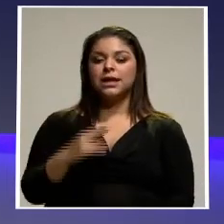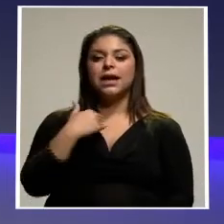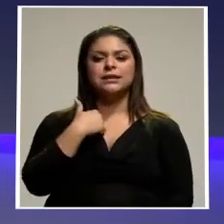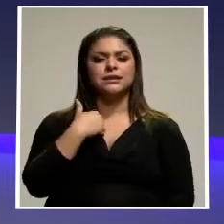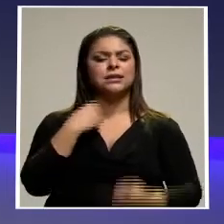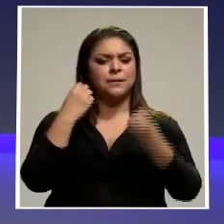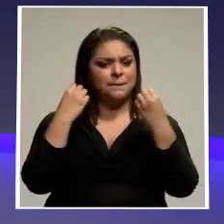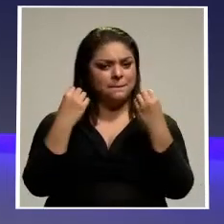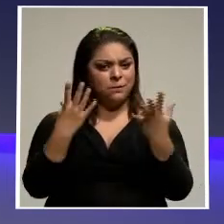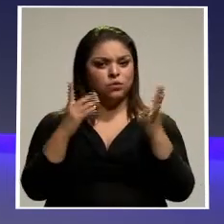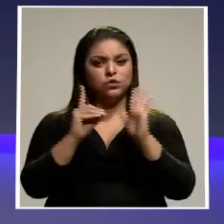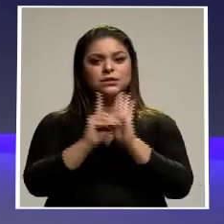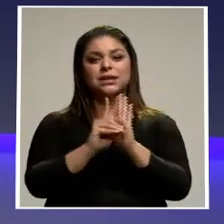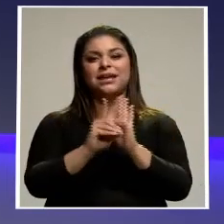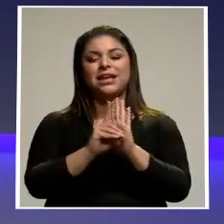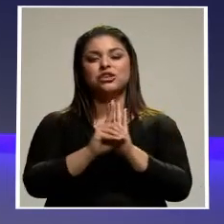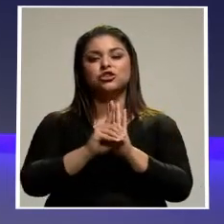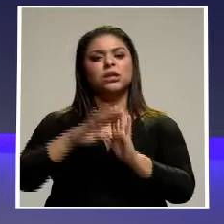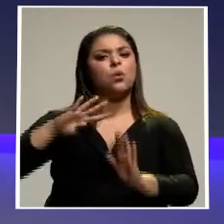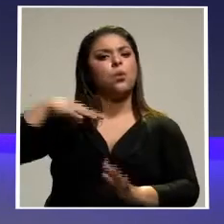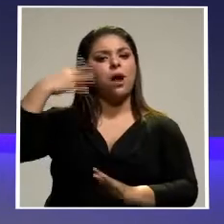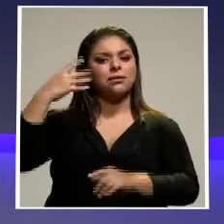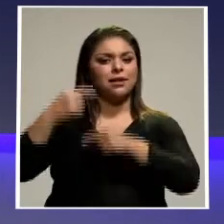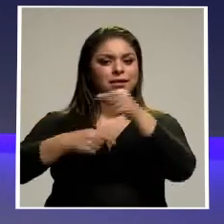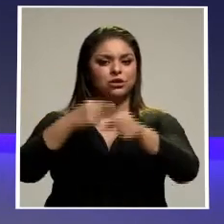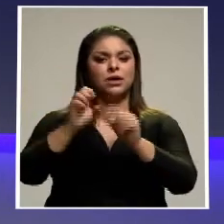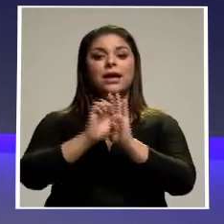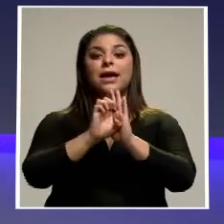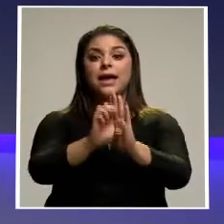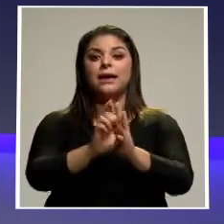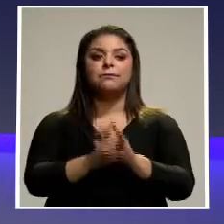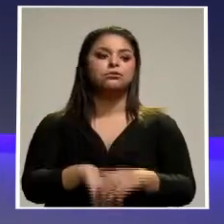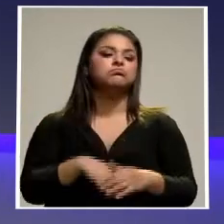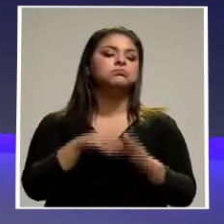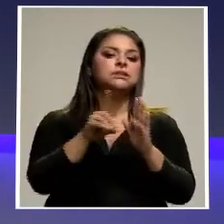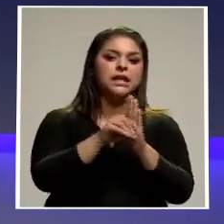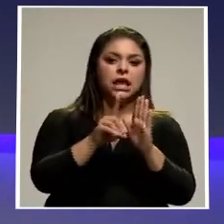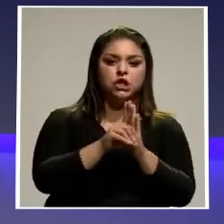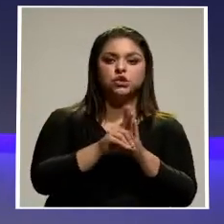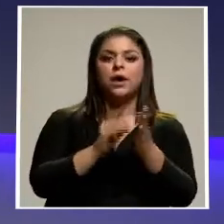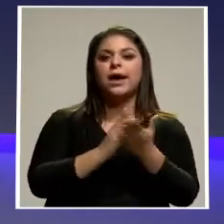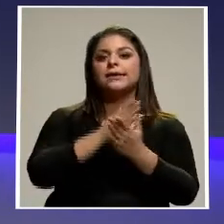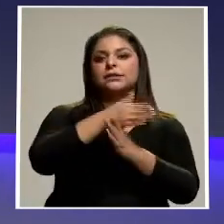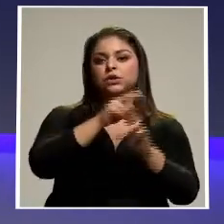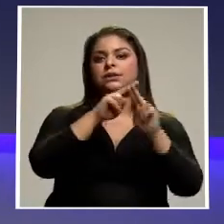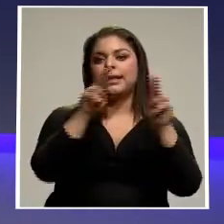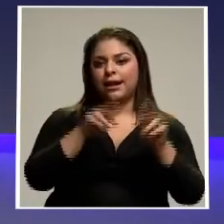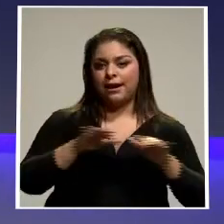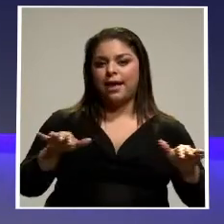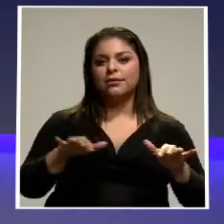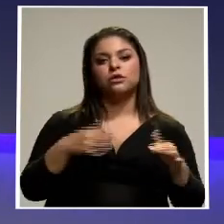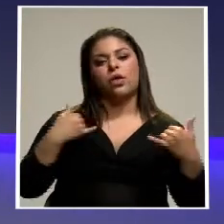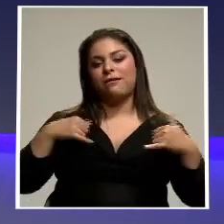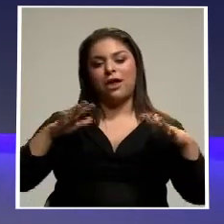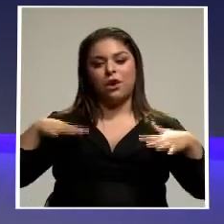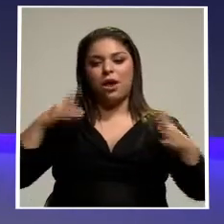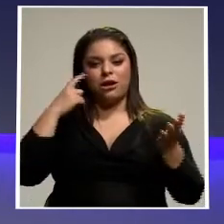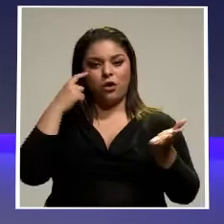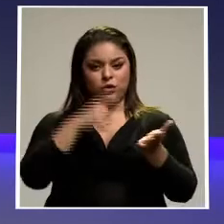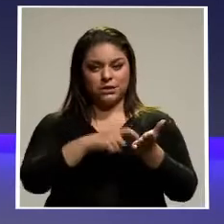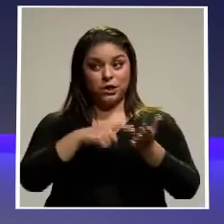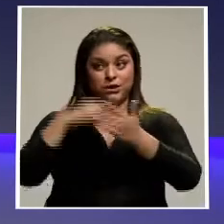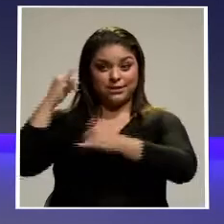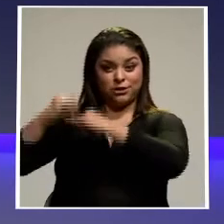muchos derechos de cuarta generación, como el derecho a acceso al Internet, que todavía no están reconocidos en instrumentos internacionales,